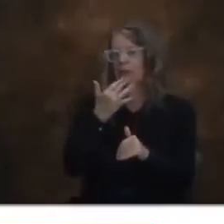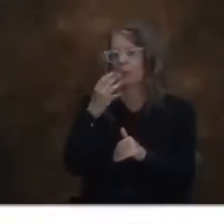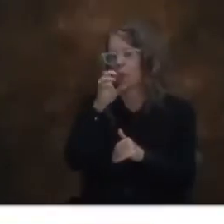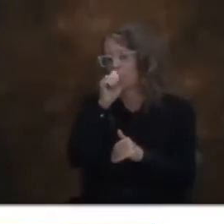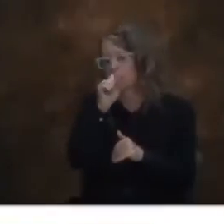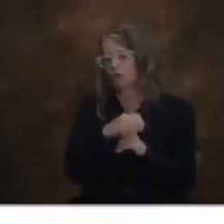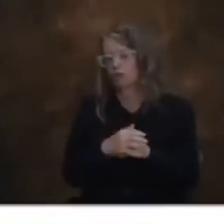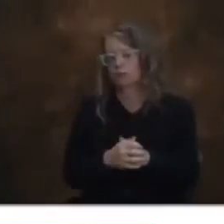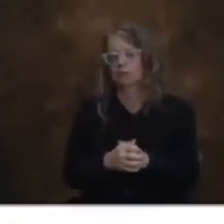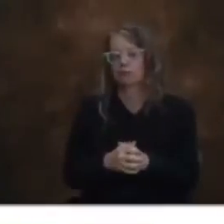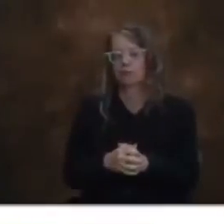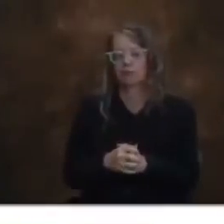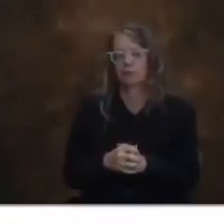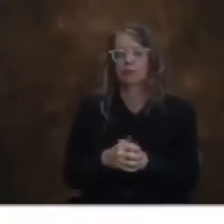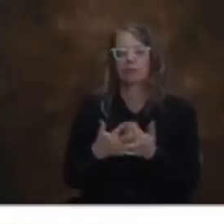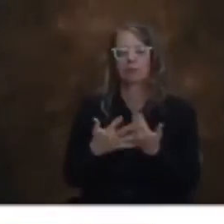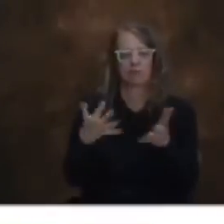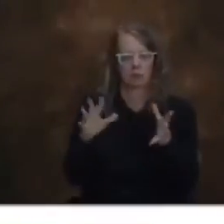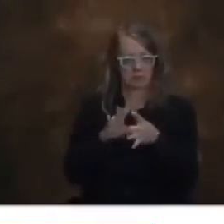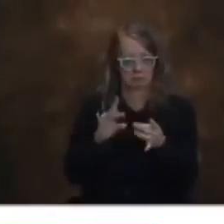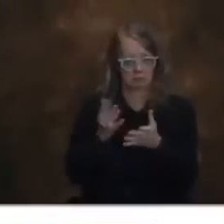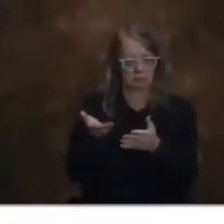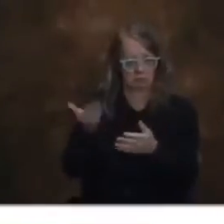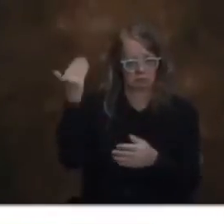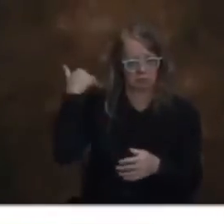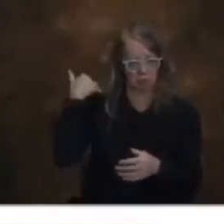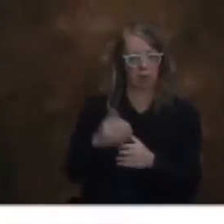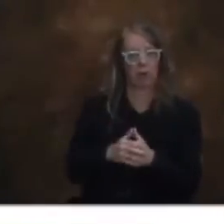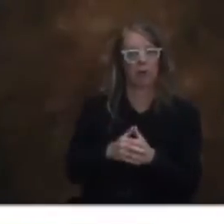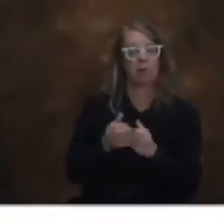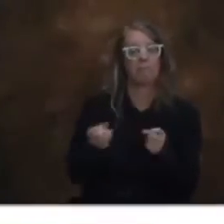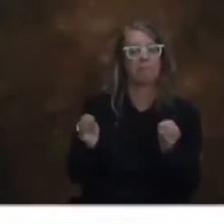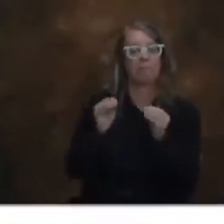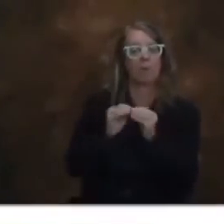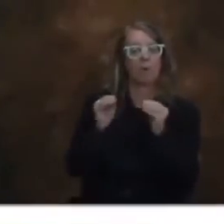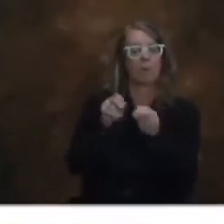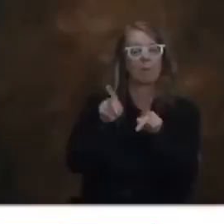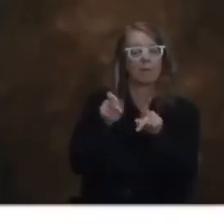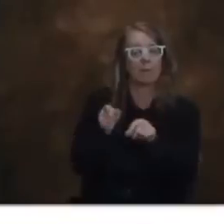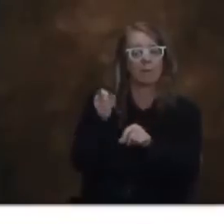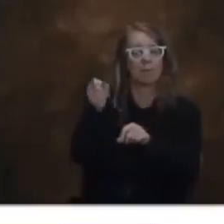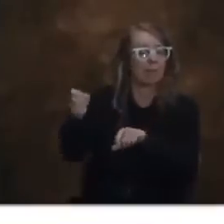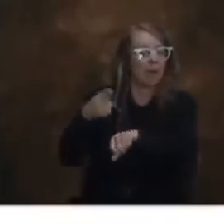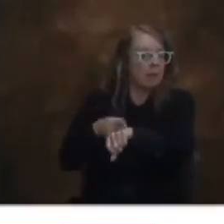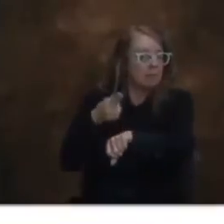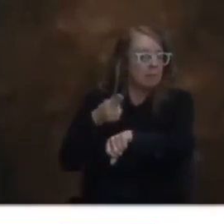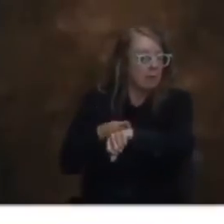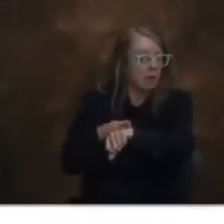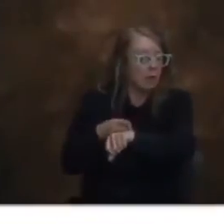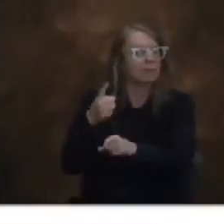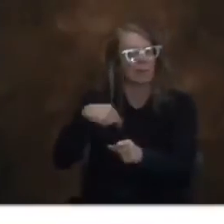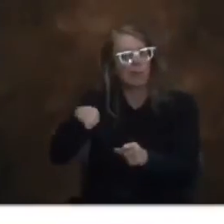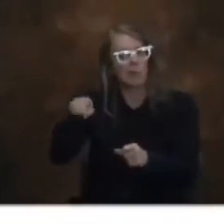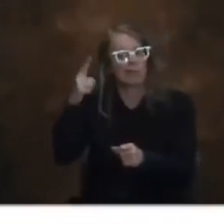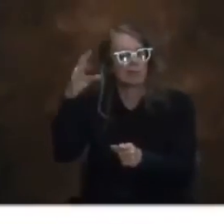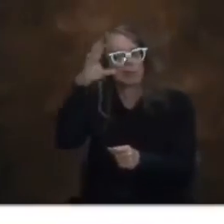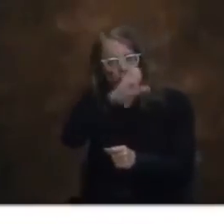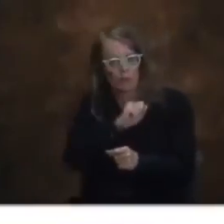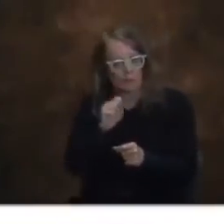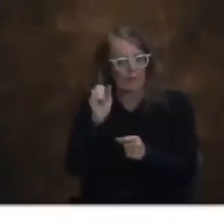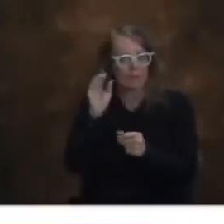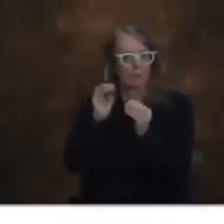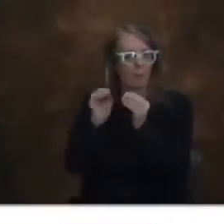naranja como se mencionó anteriormente a medida que aumenta las hospitalizaciones es probable que se que veamos más muertes